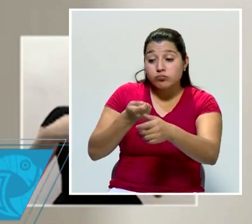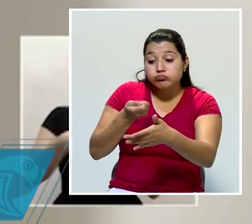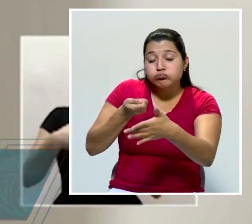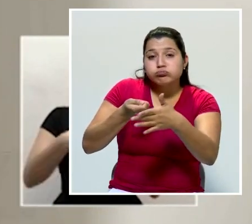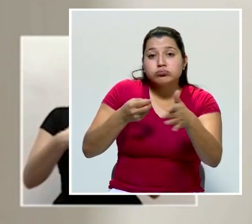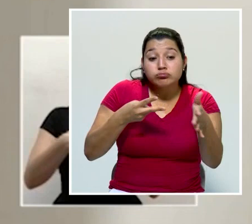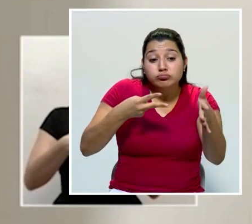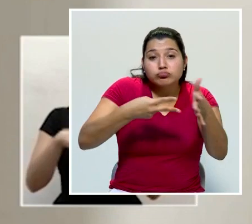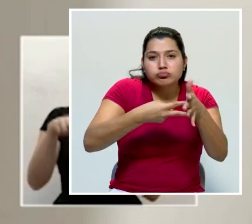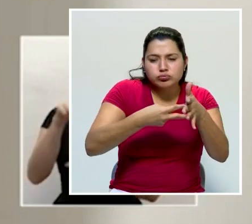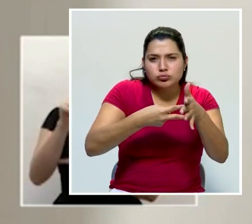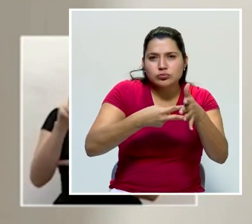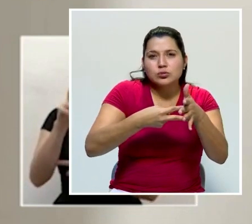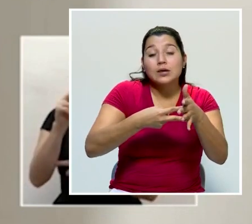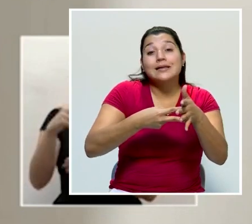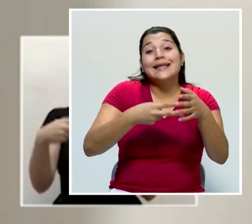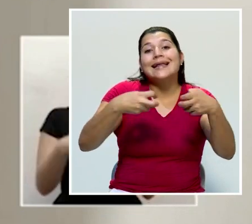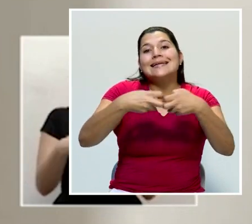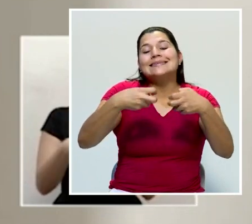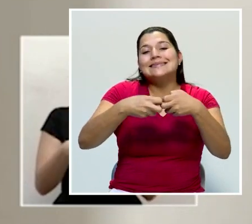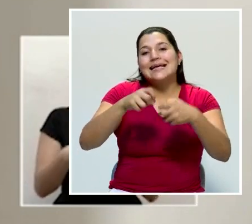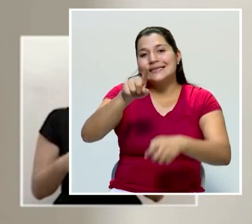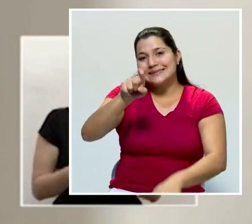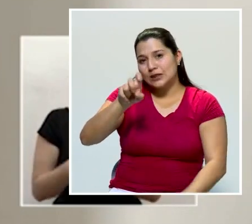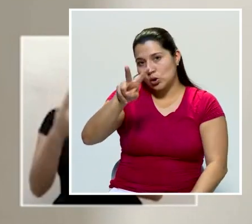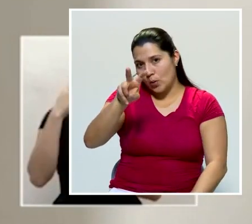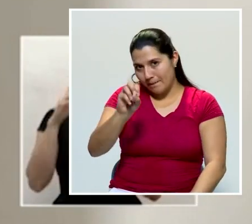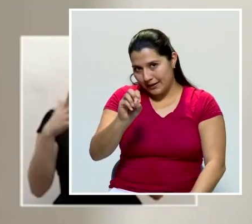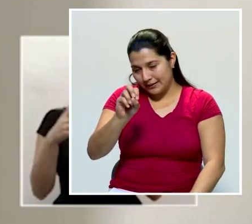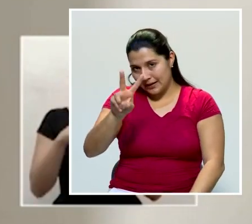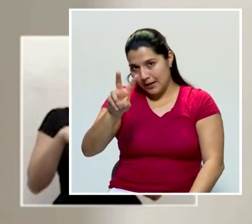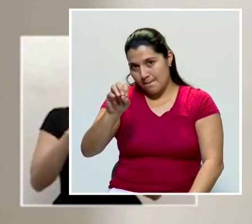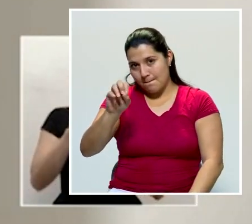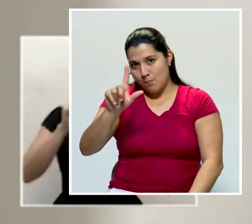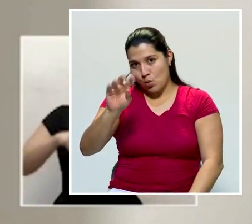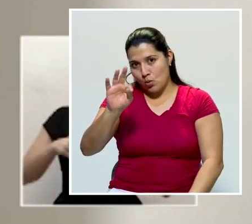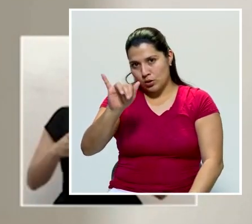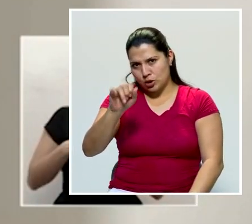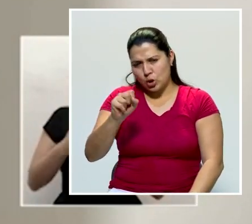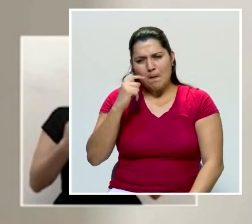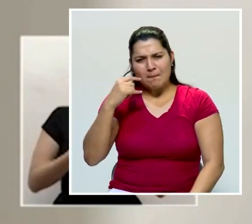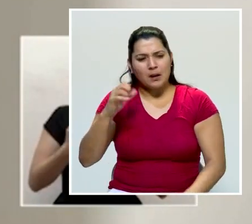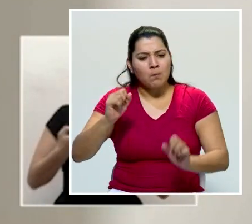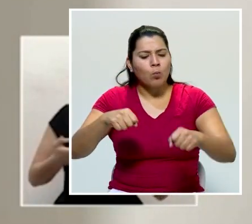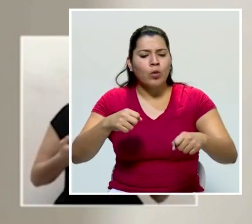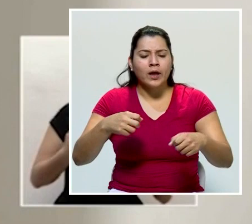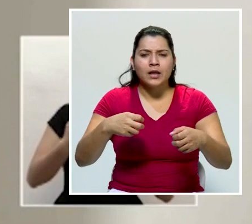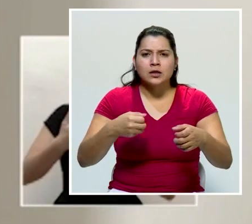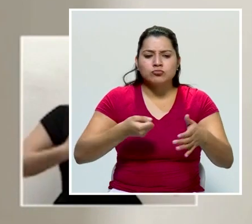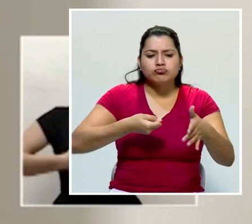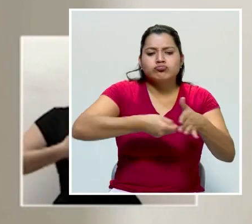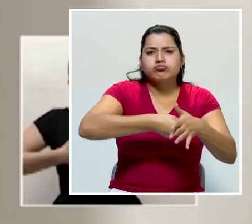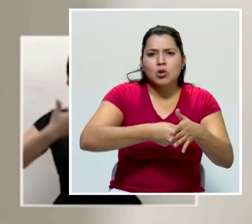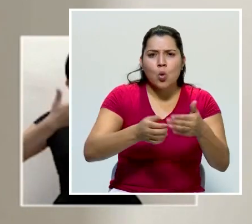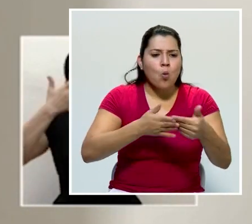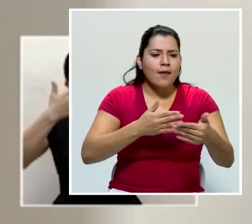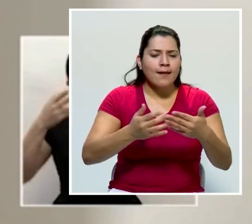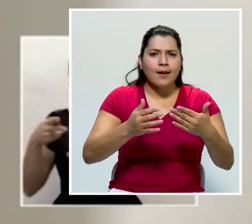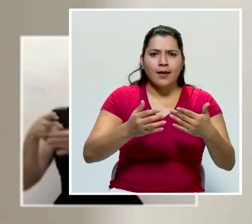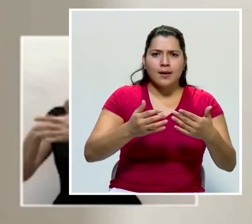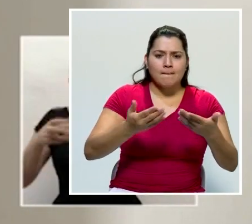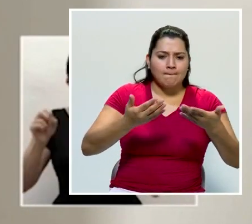eléctricas de voltaje de 120 voltios para poder conectar toda clase de equipo de respiración